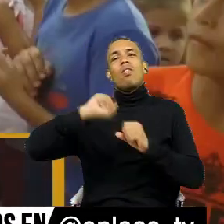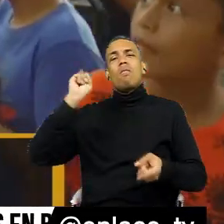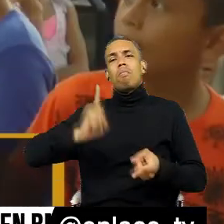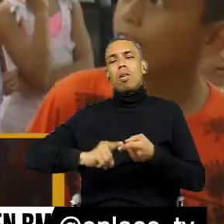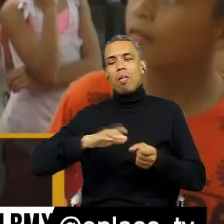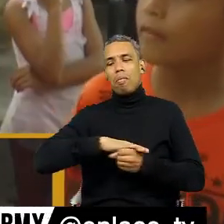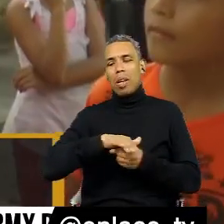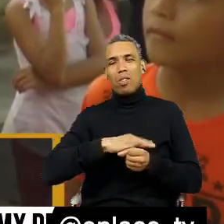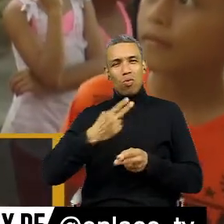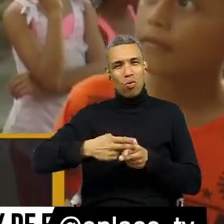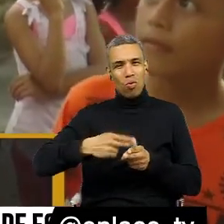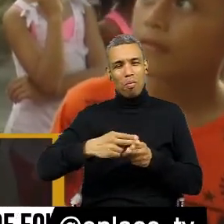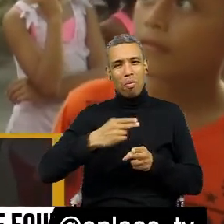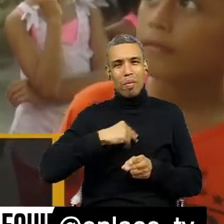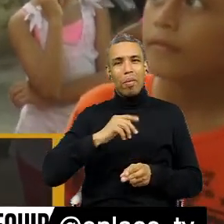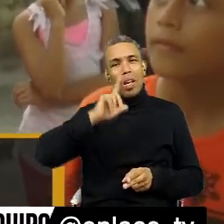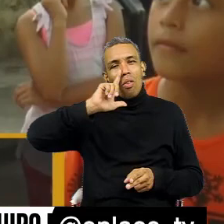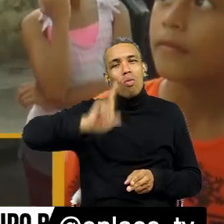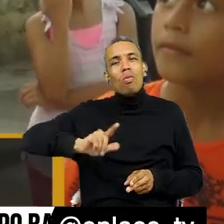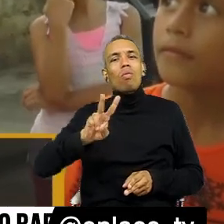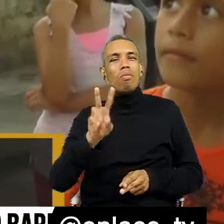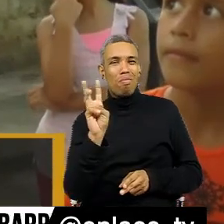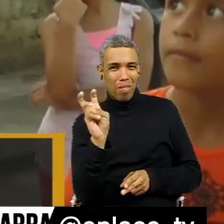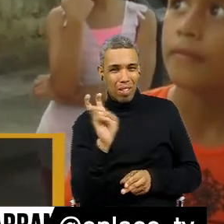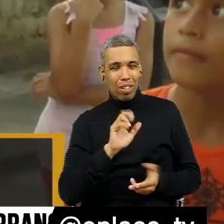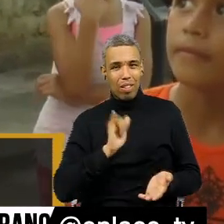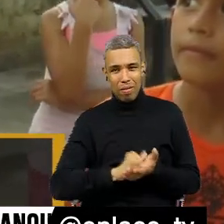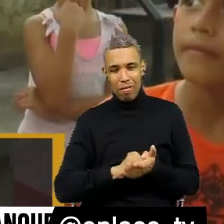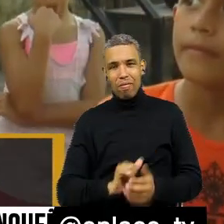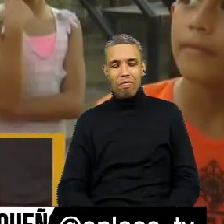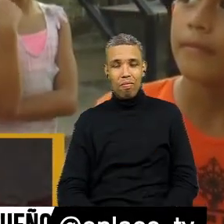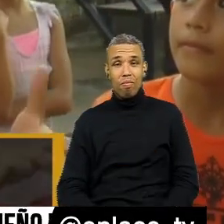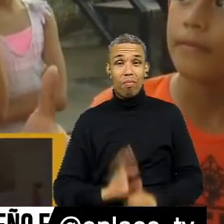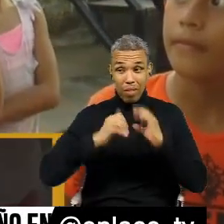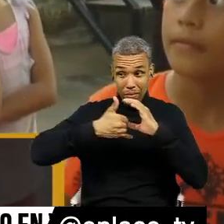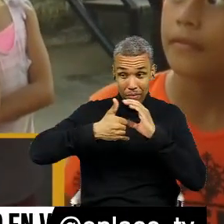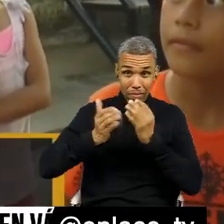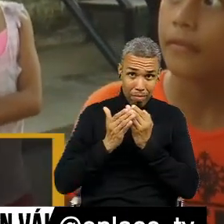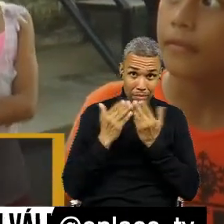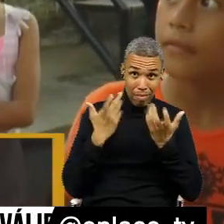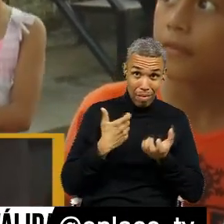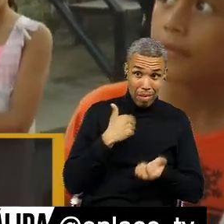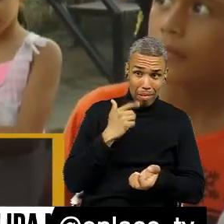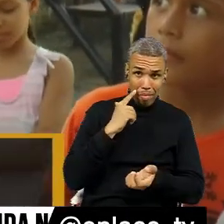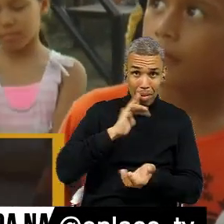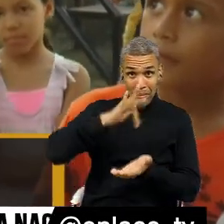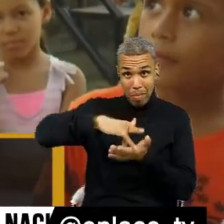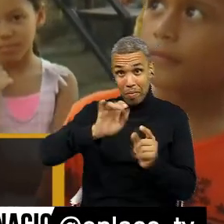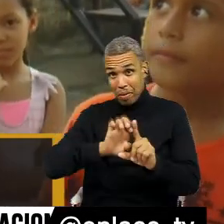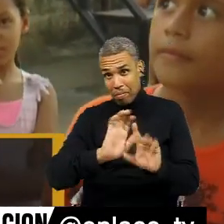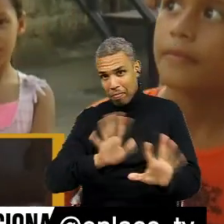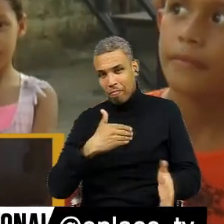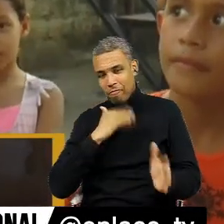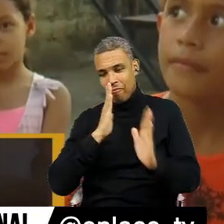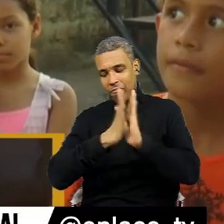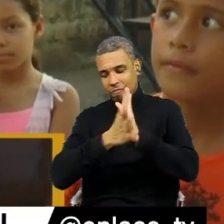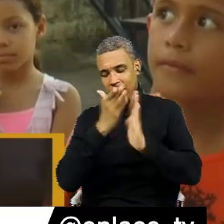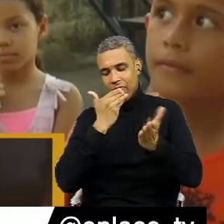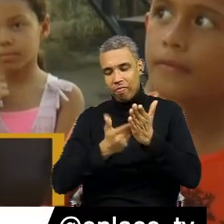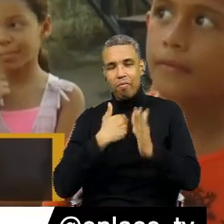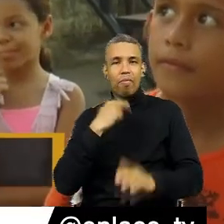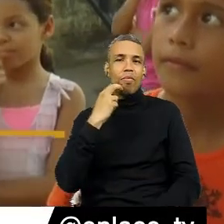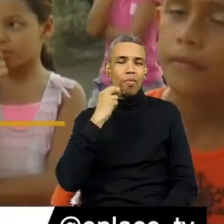hemos llegado justamente por solicitud de la comunidad que nos escribe a través del WhatsApp. Pues es la información que por el momento tenemos. Les informa para Enlace Noticias Neila Cosio